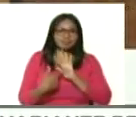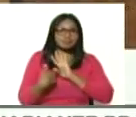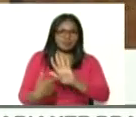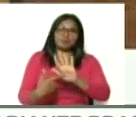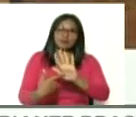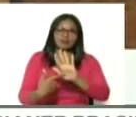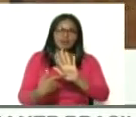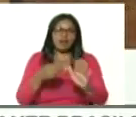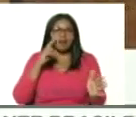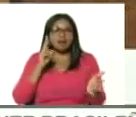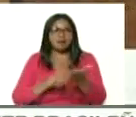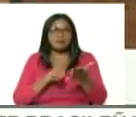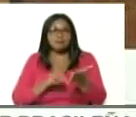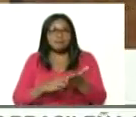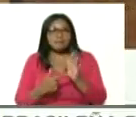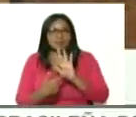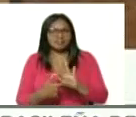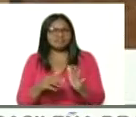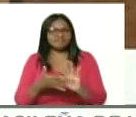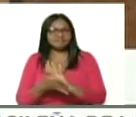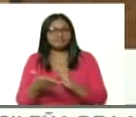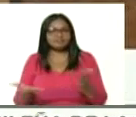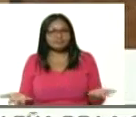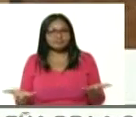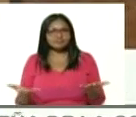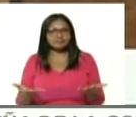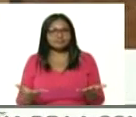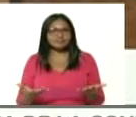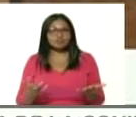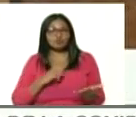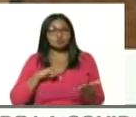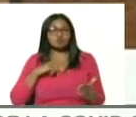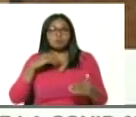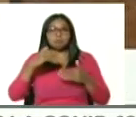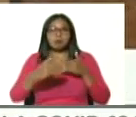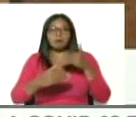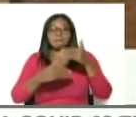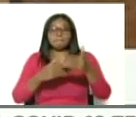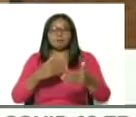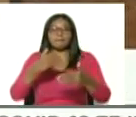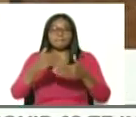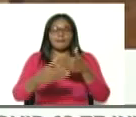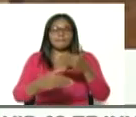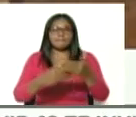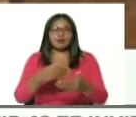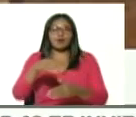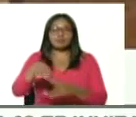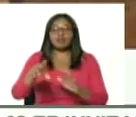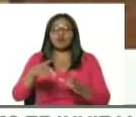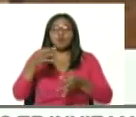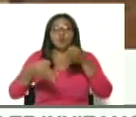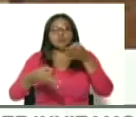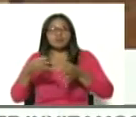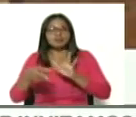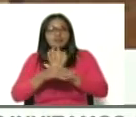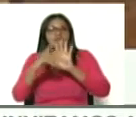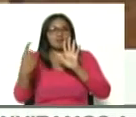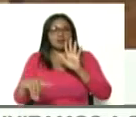La realidad es que hemos venido construyendo un estado de justicia, de